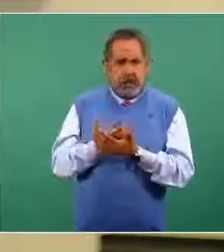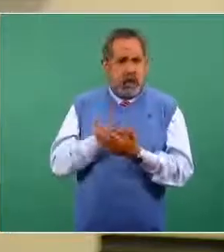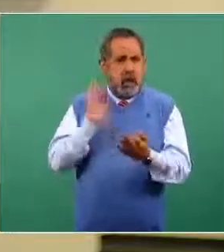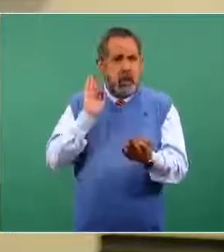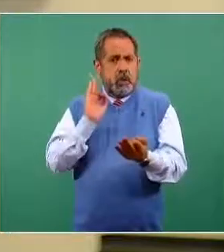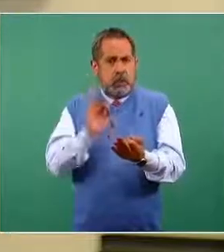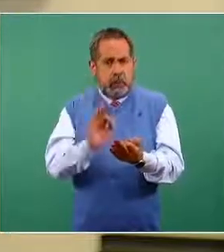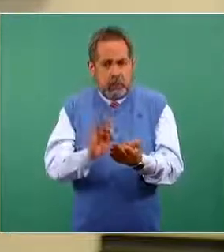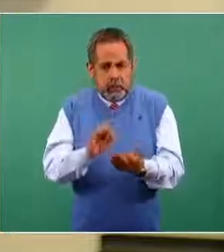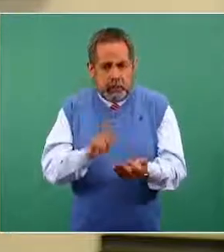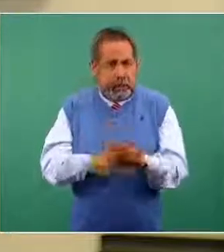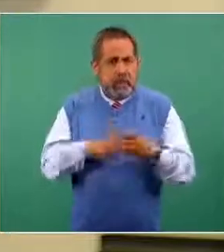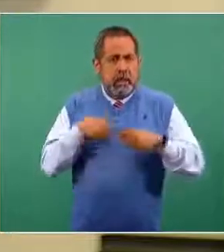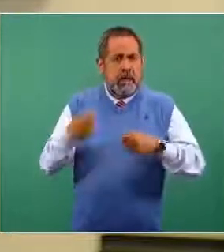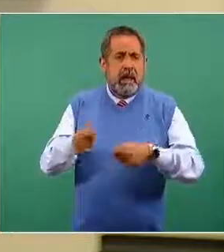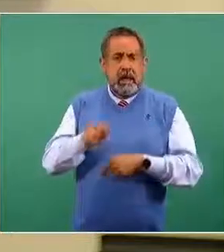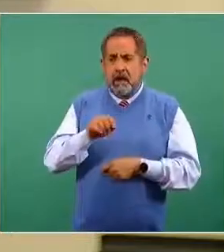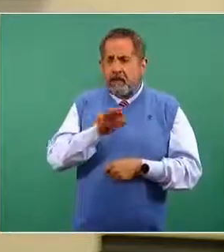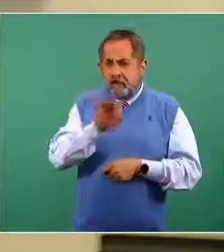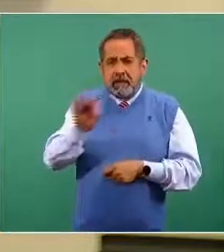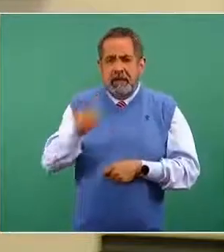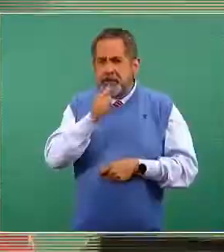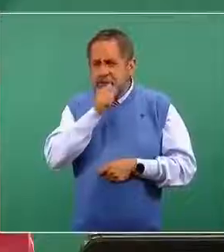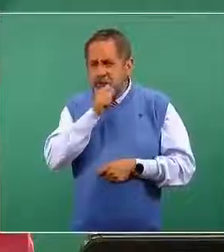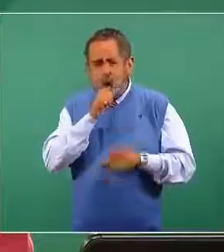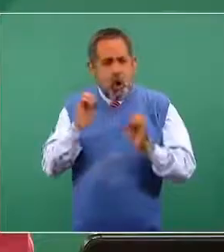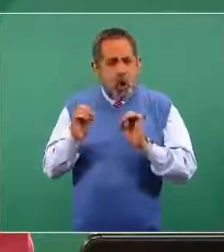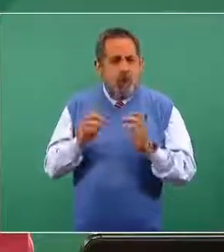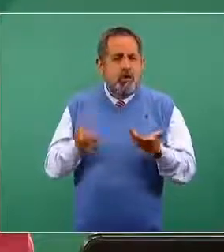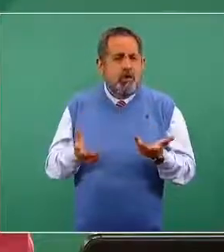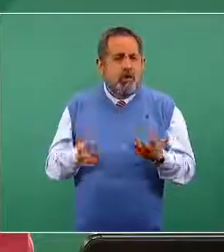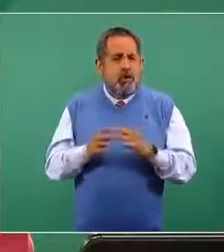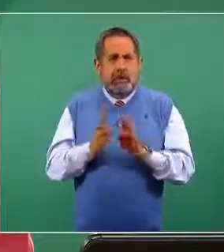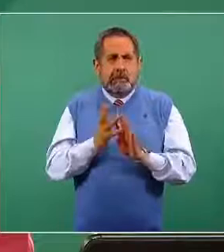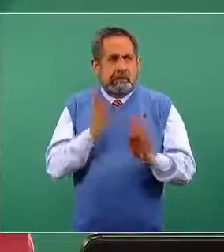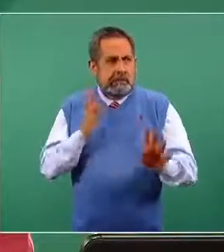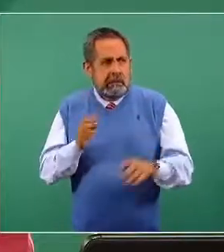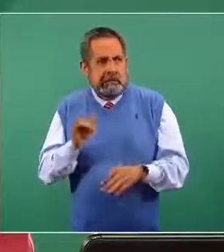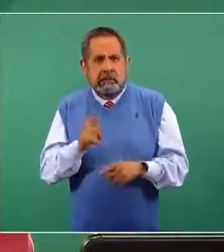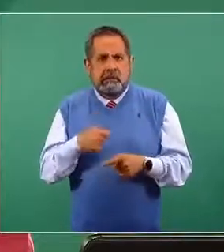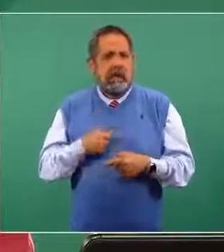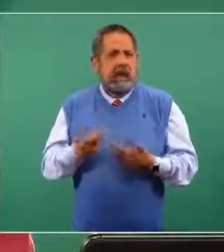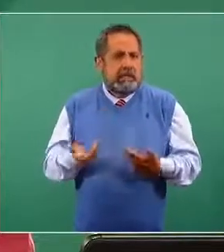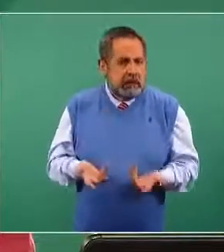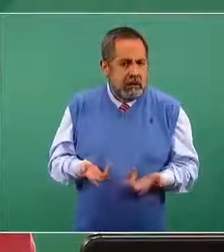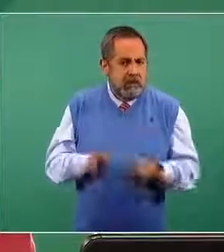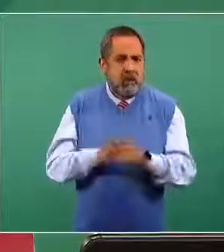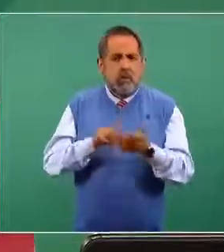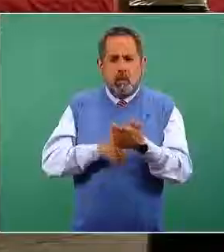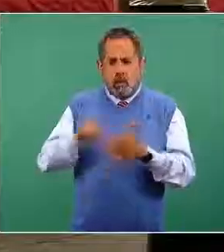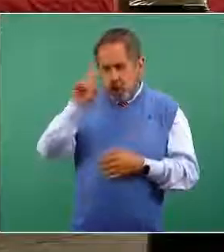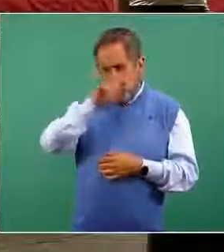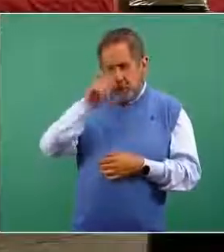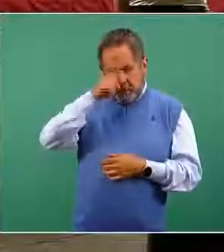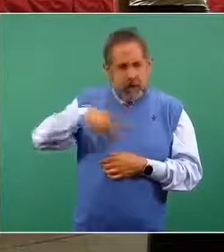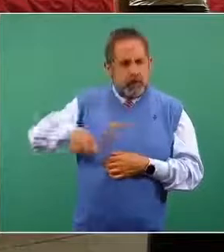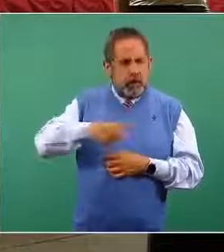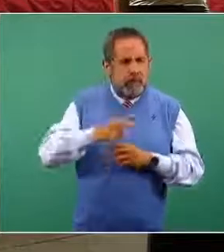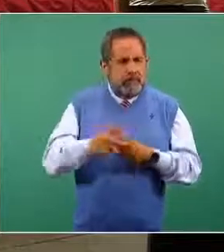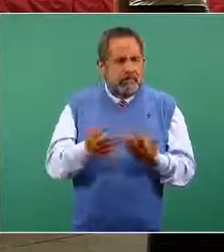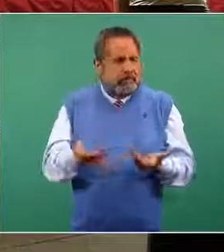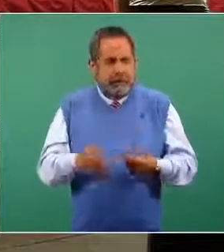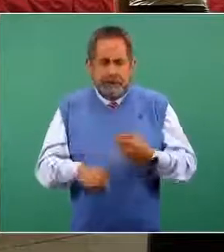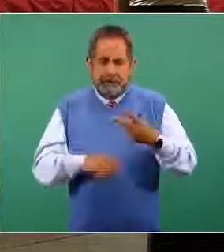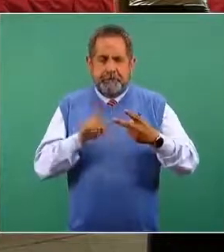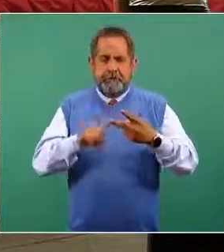fecha de vacunación, no les dan prácticamente fecha? Dicen, ¿nos formamos, no nos formamos? ¿Qué hacemos? ¿Cuál es la recomendación que ustedes les harían? Y